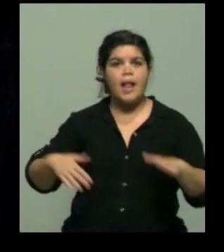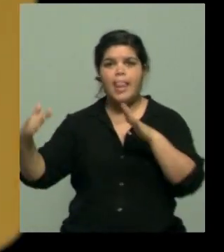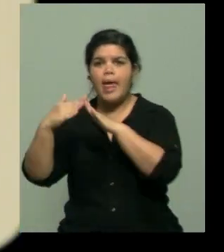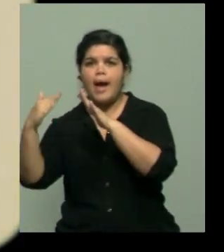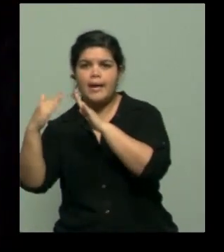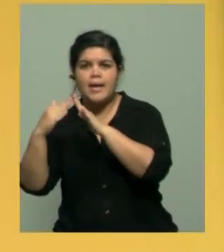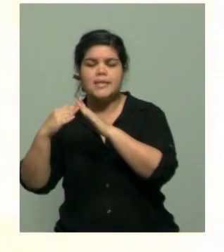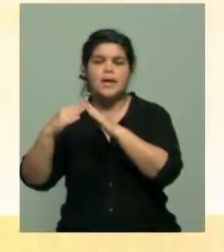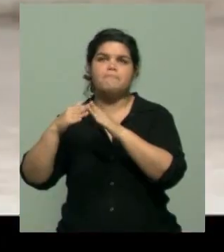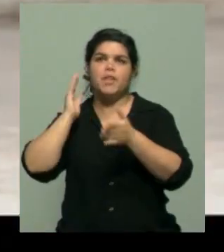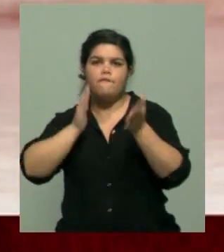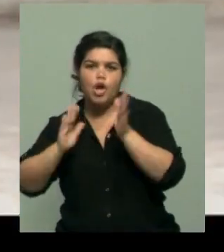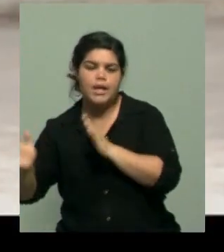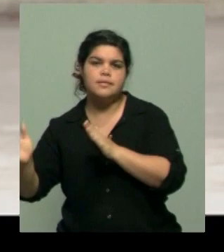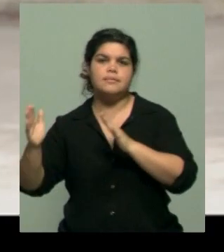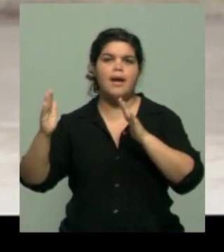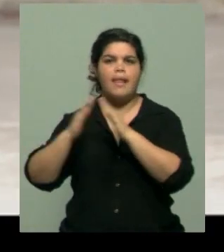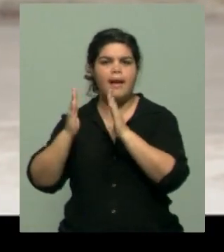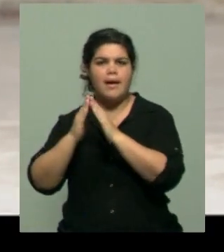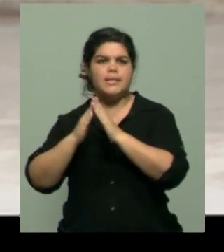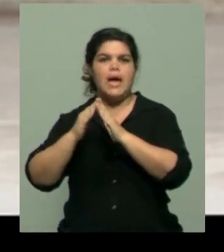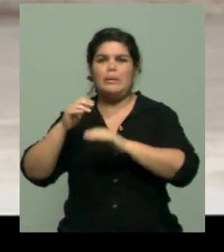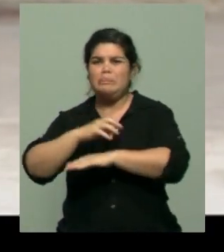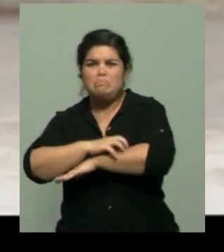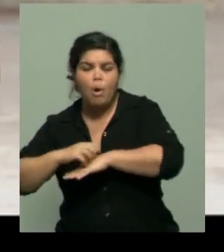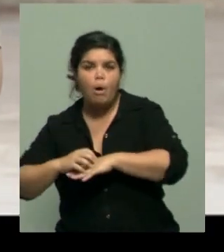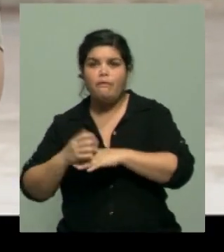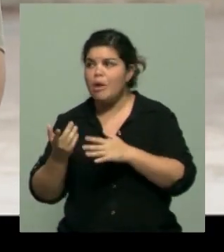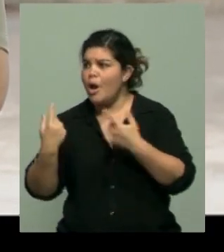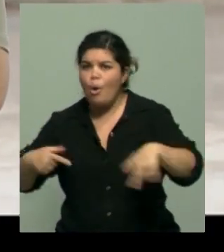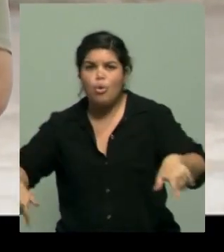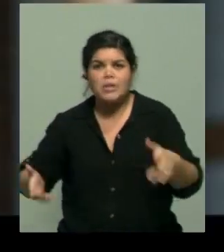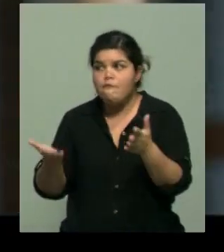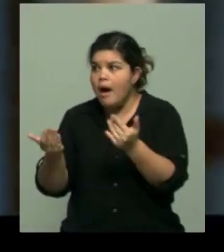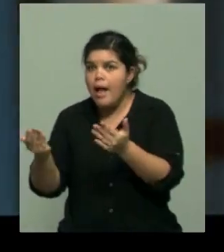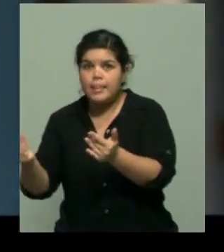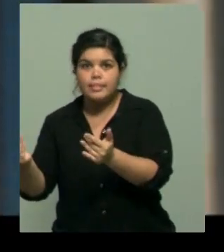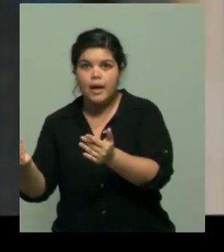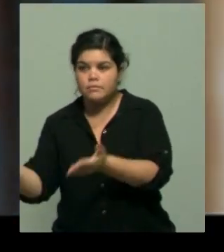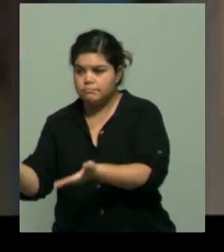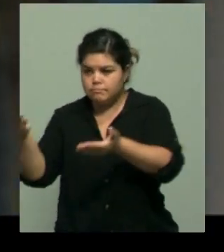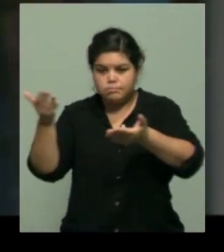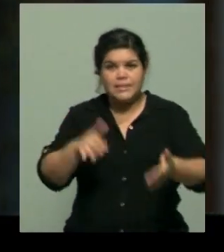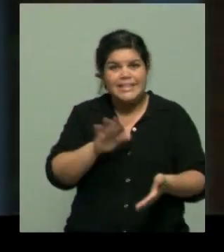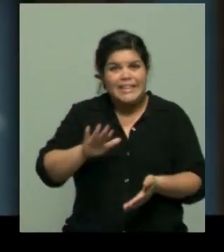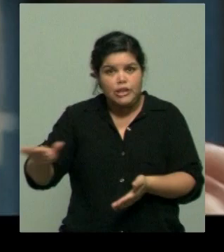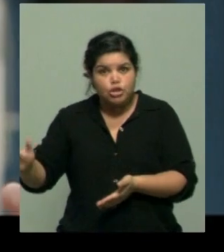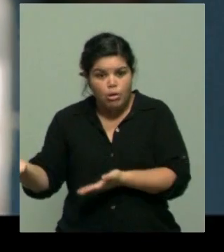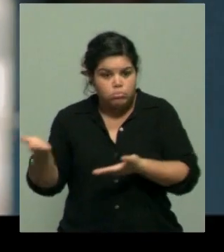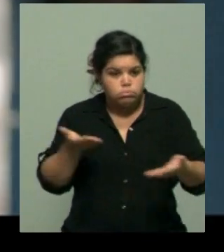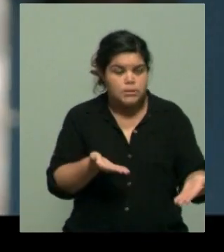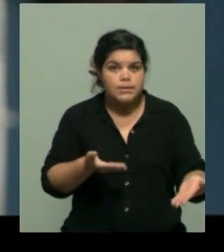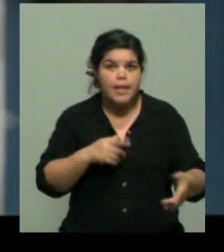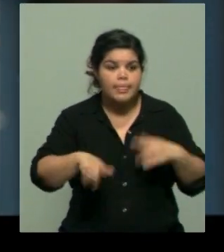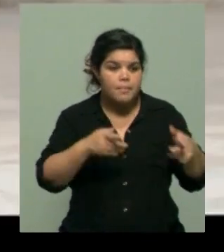vienen de situaciones de violencia, vos tenés que atender a esa realidad antes de poder empezar un proceso pedagógico didáctico. Es un mito